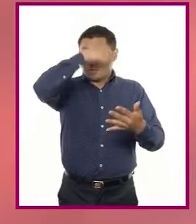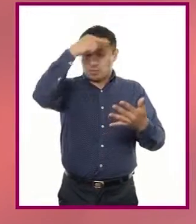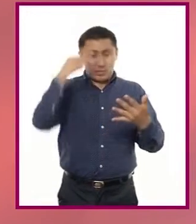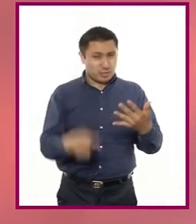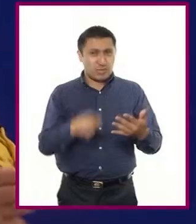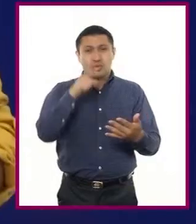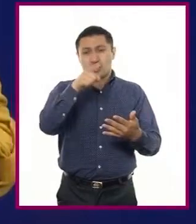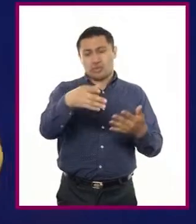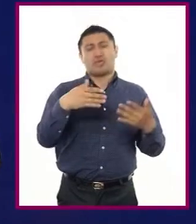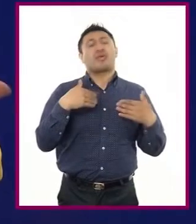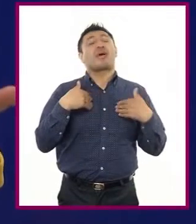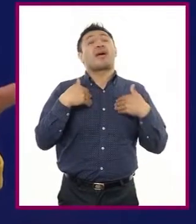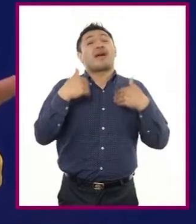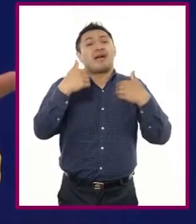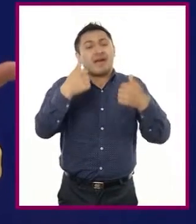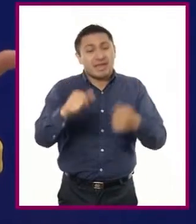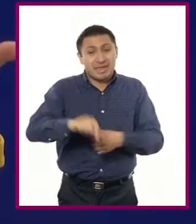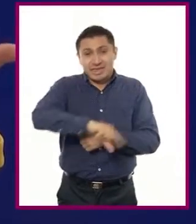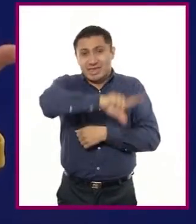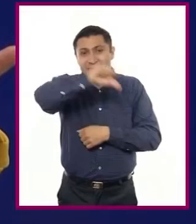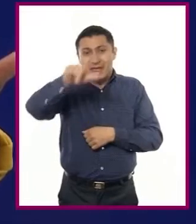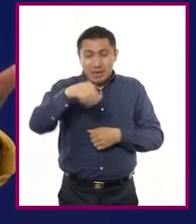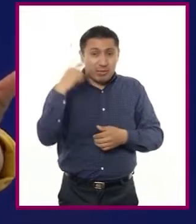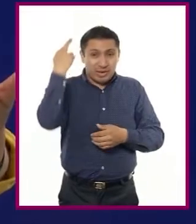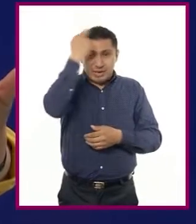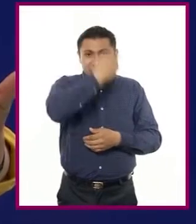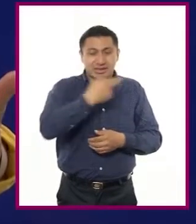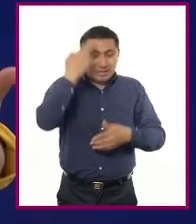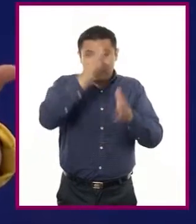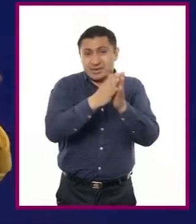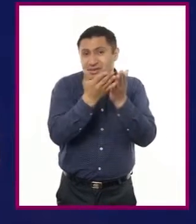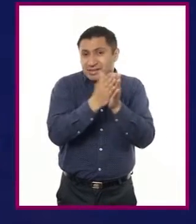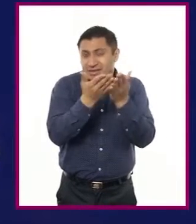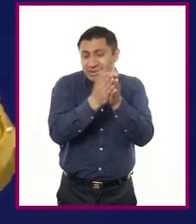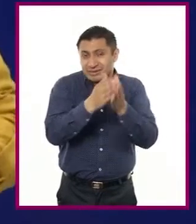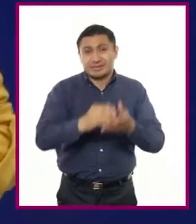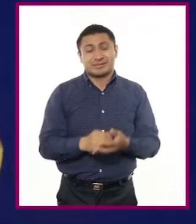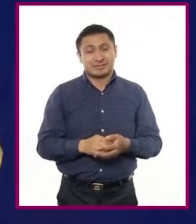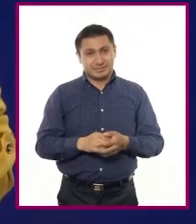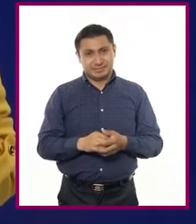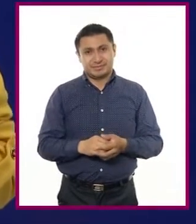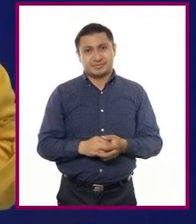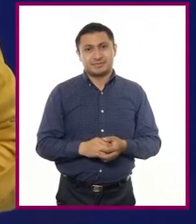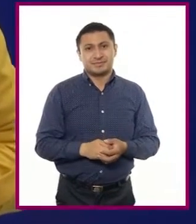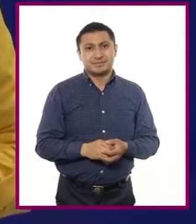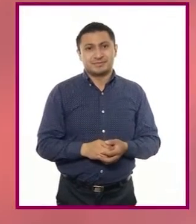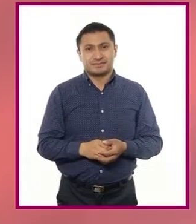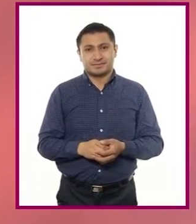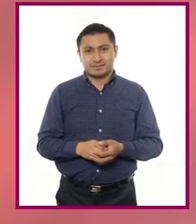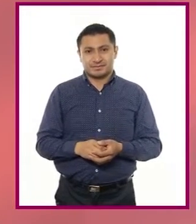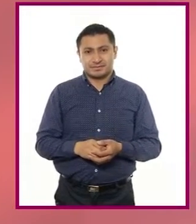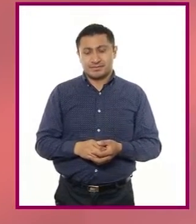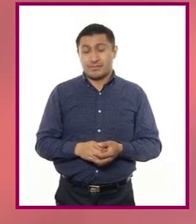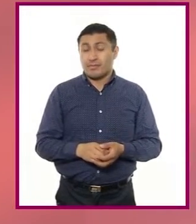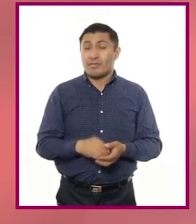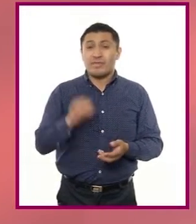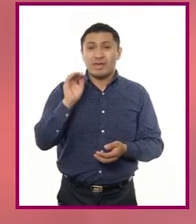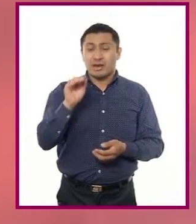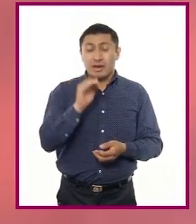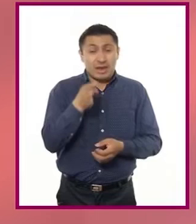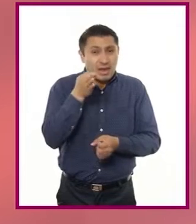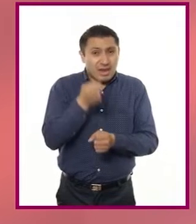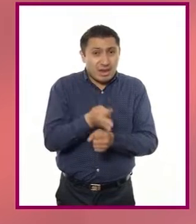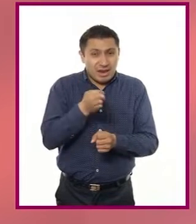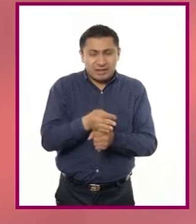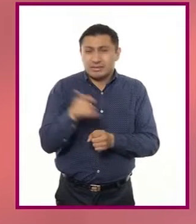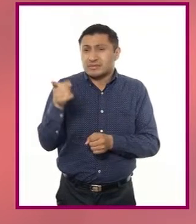podrán resolver al momento de consultar su libro de texto y revisar sus apuntes. Maestra, ahora